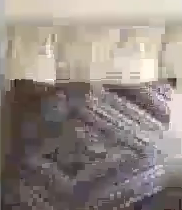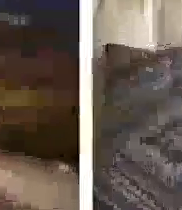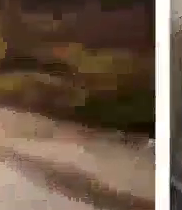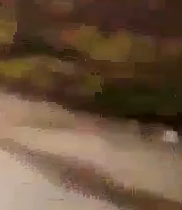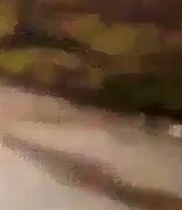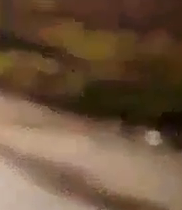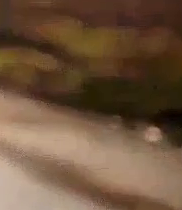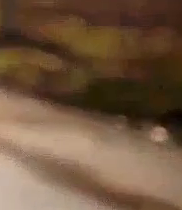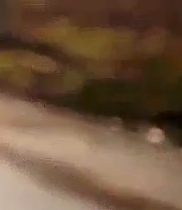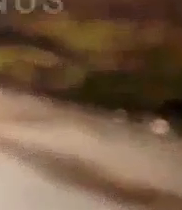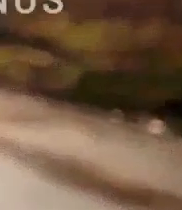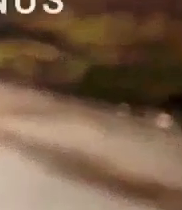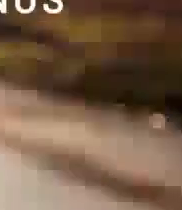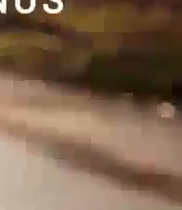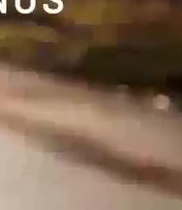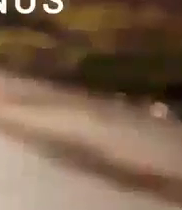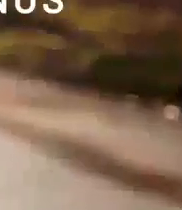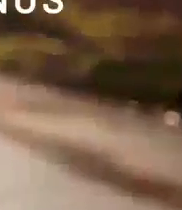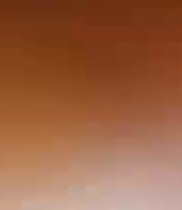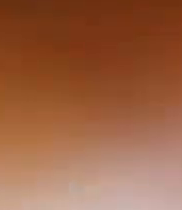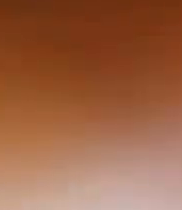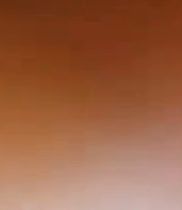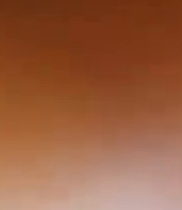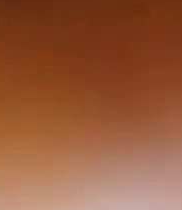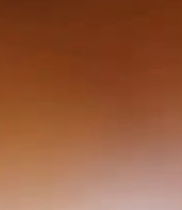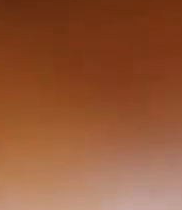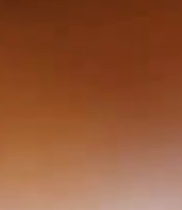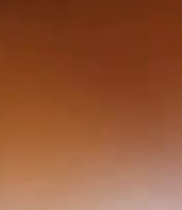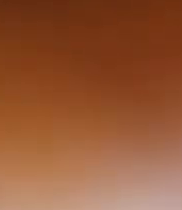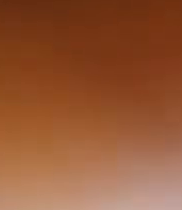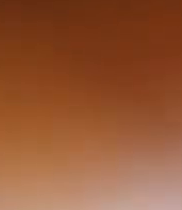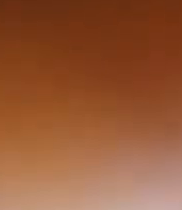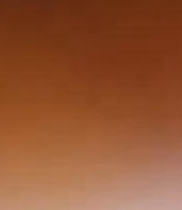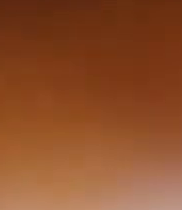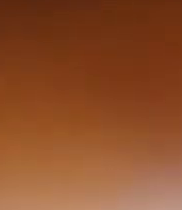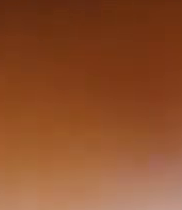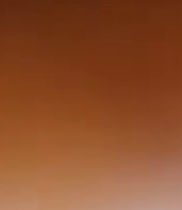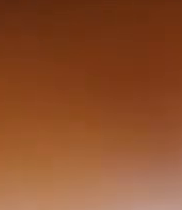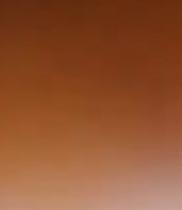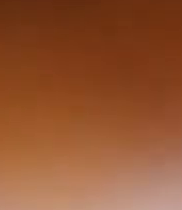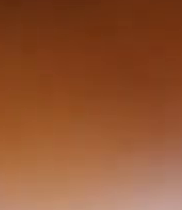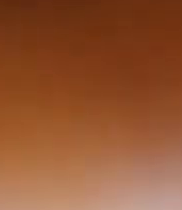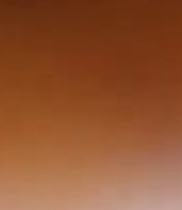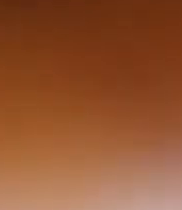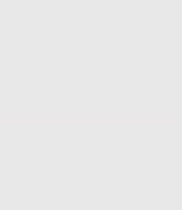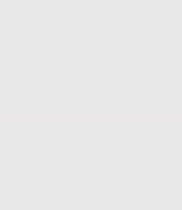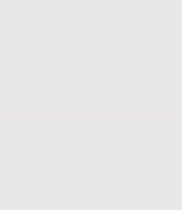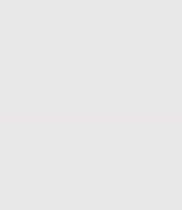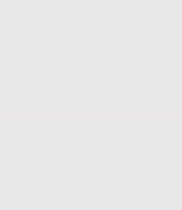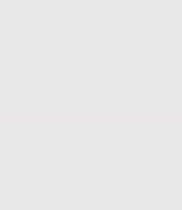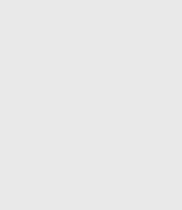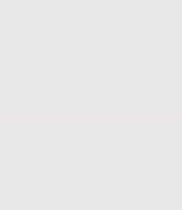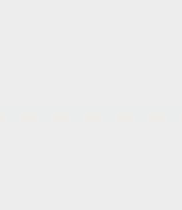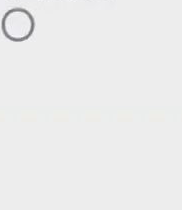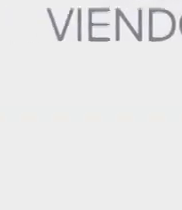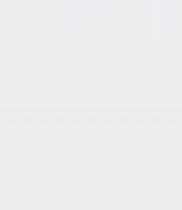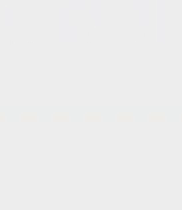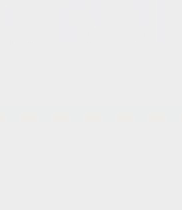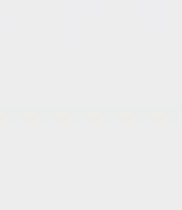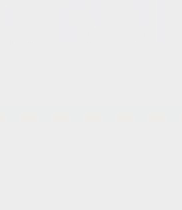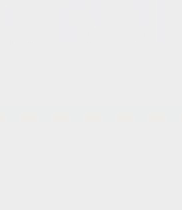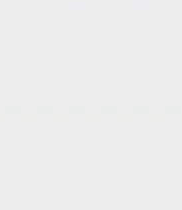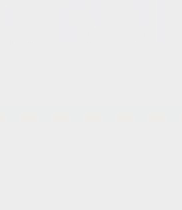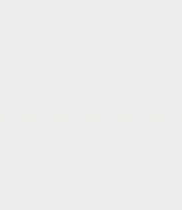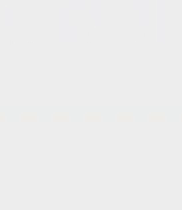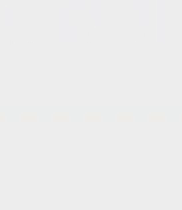acerque, hasta cuando podamos volver a abrazarnos. Cuidarnos es una buena señal. Entel. Estamos viendo